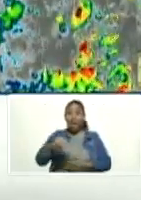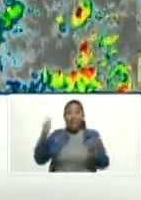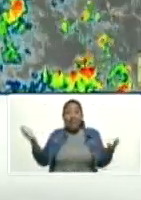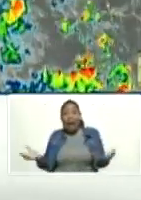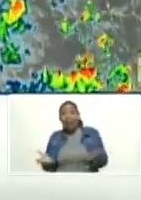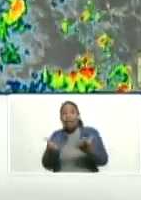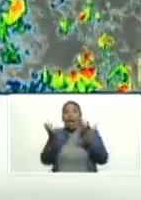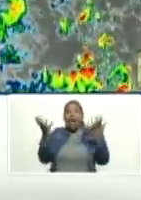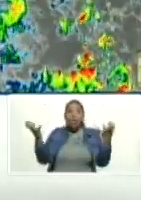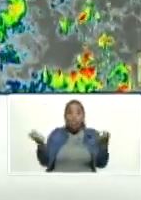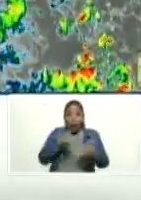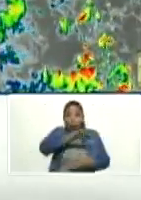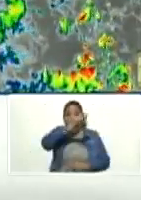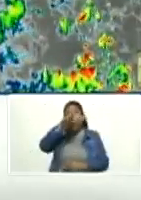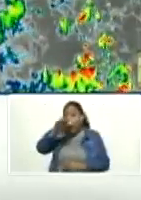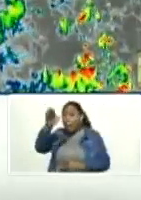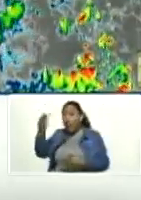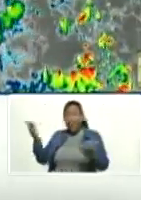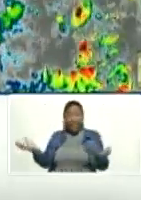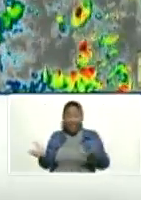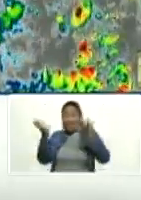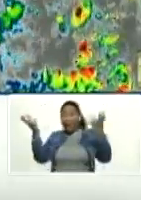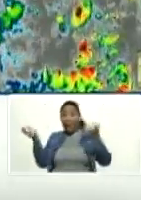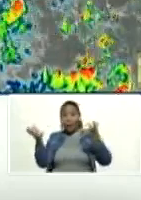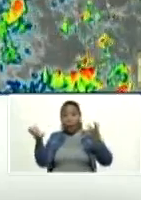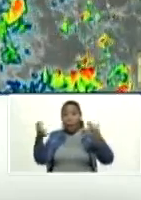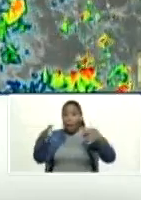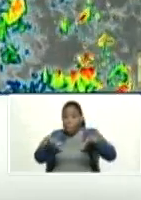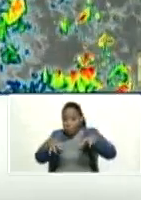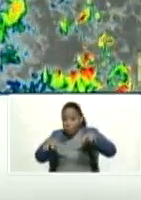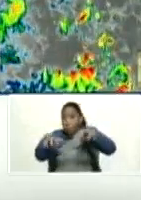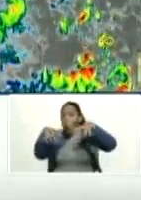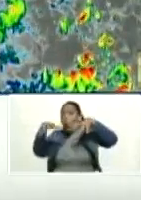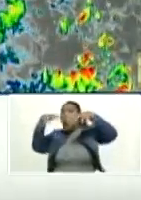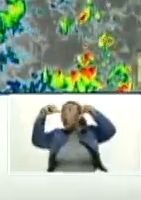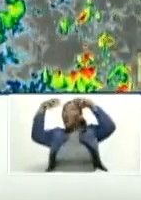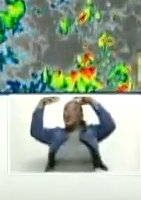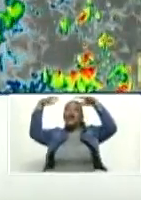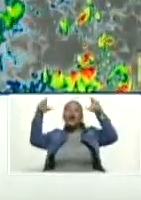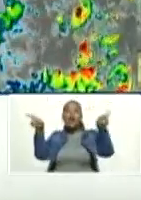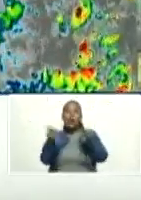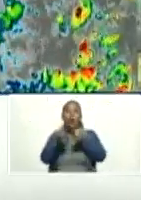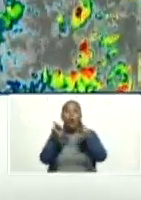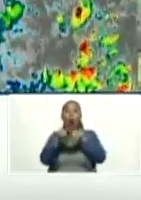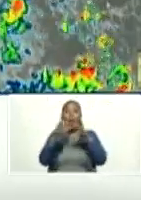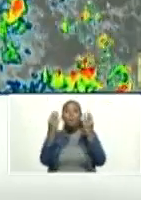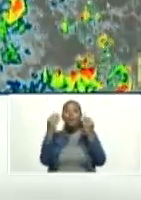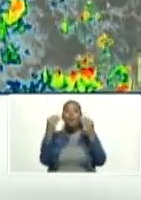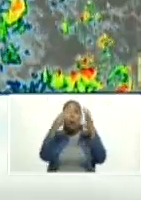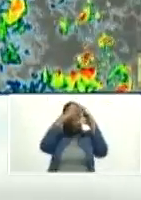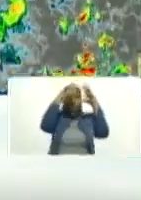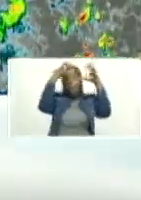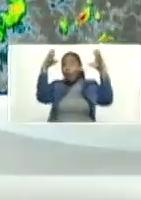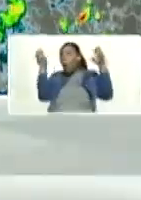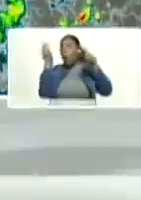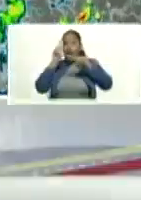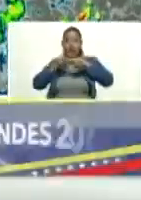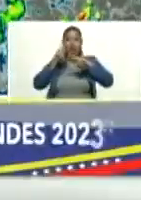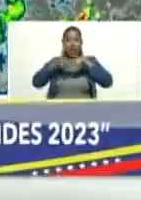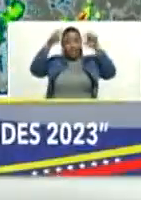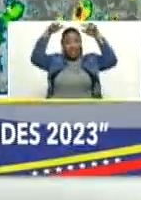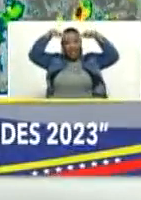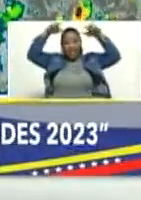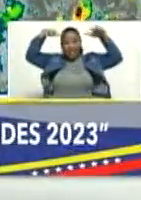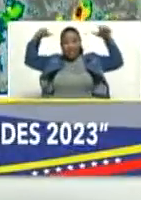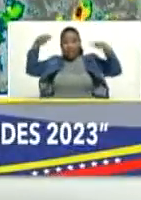hay una mayor cantidad de agua evaporándose. Y cumpliendo el ciclo hídrico, esta agua precipita, es decir,